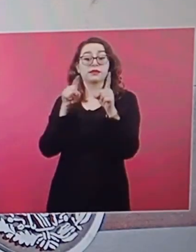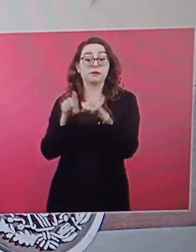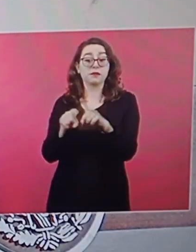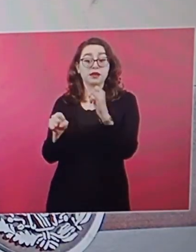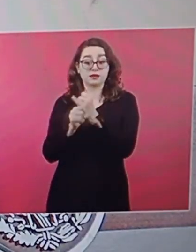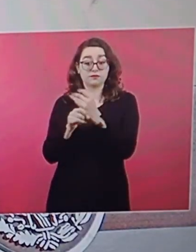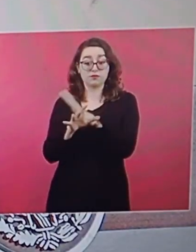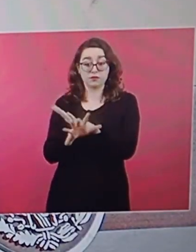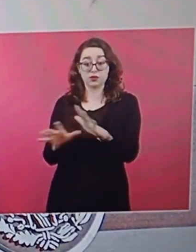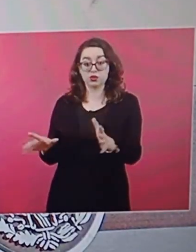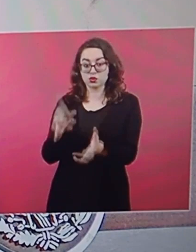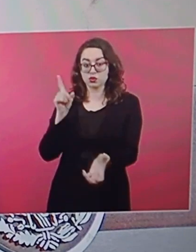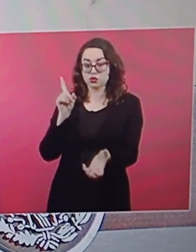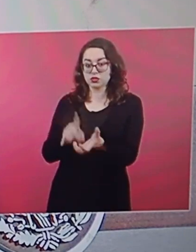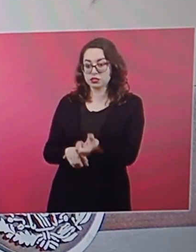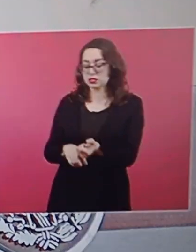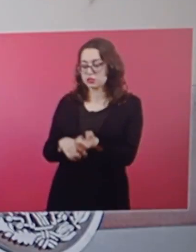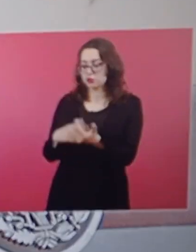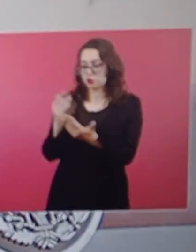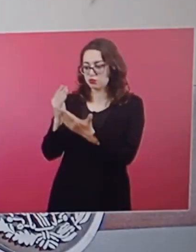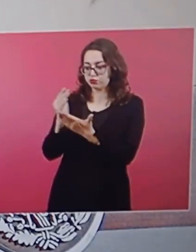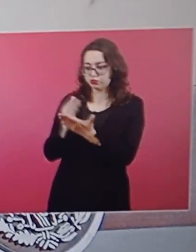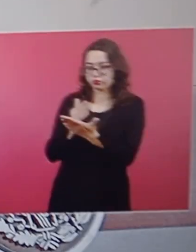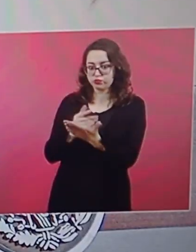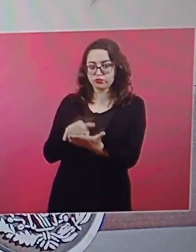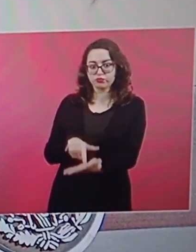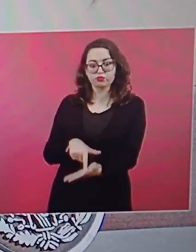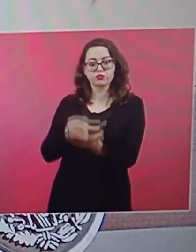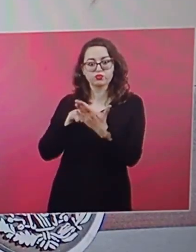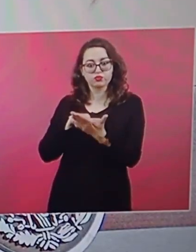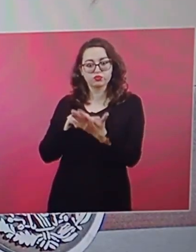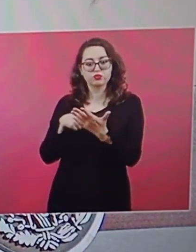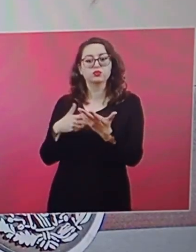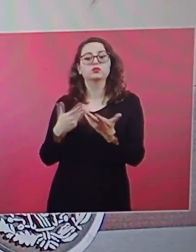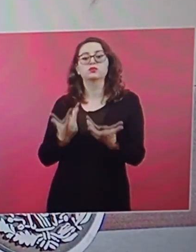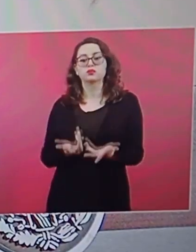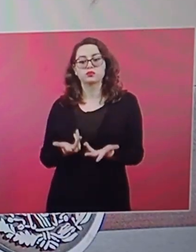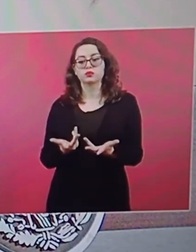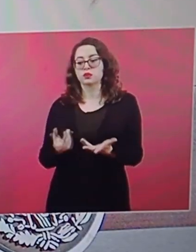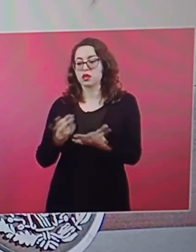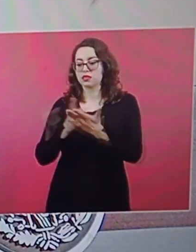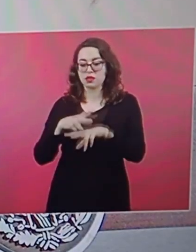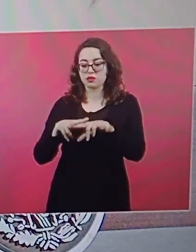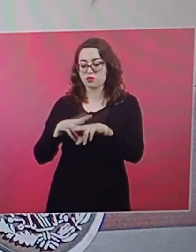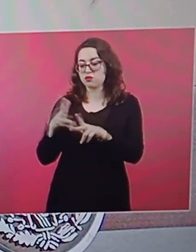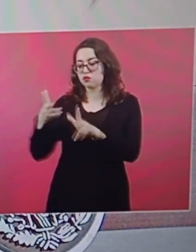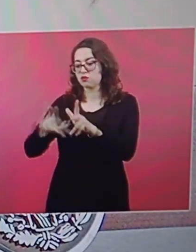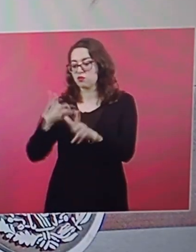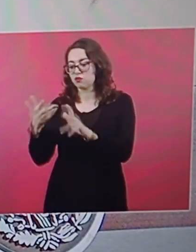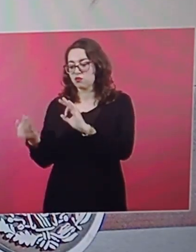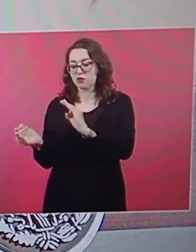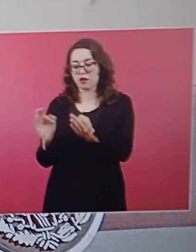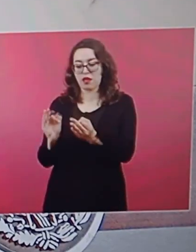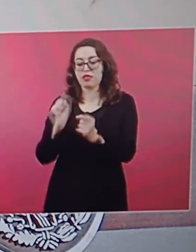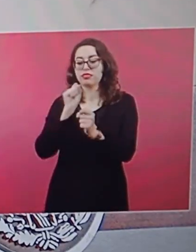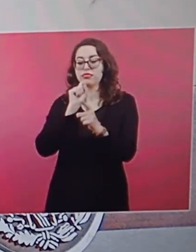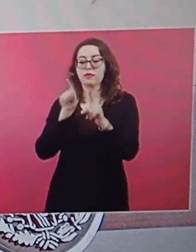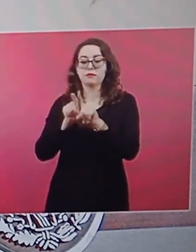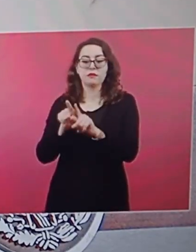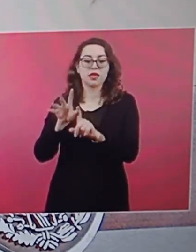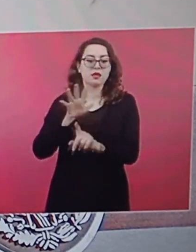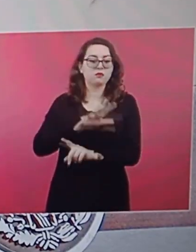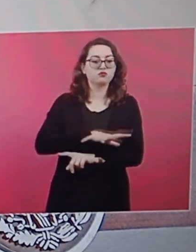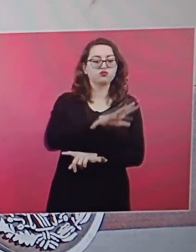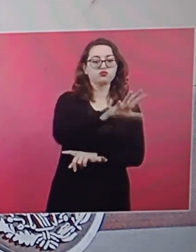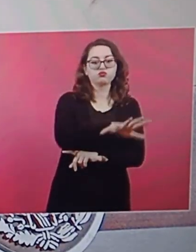surgiendo de la mano de las obras. No es solo increíble. Los derechos de vía, sino también es increíble las obras complementarias.